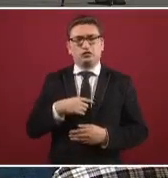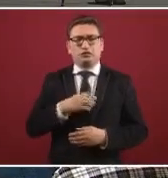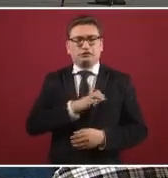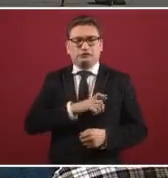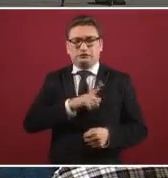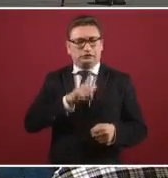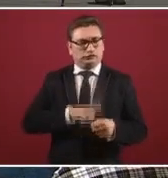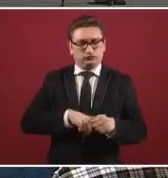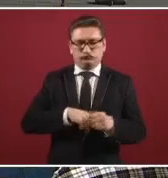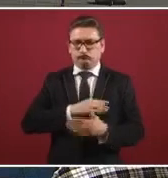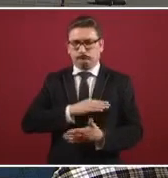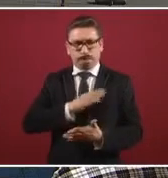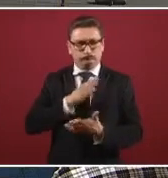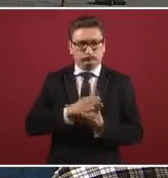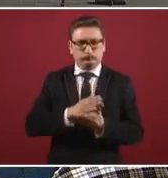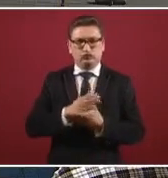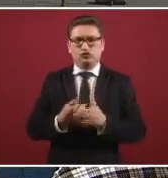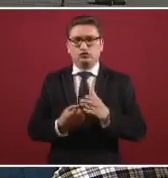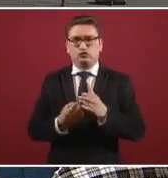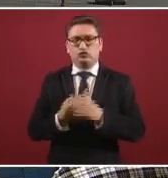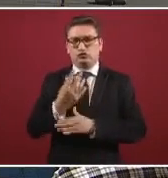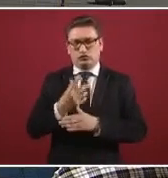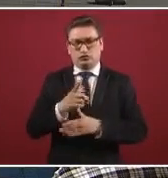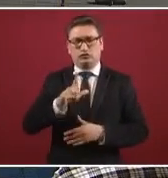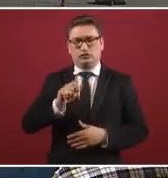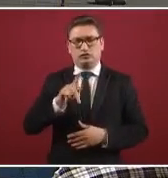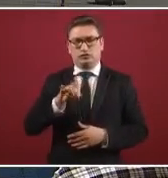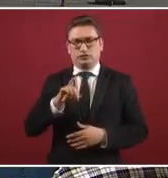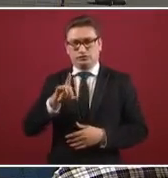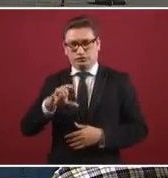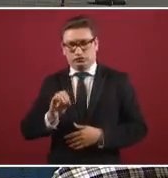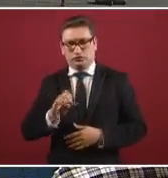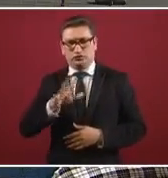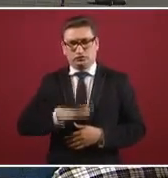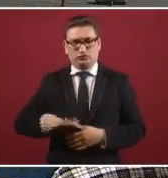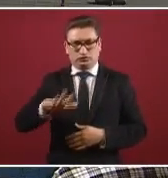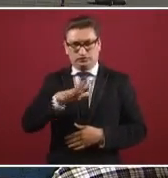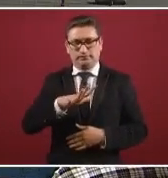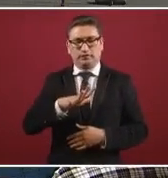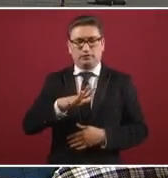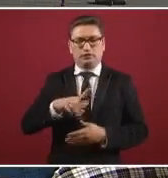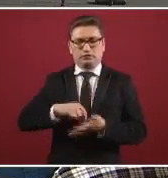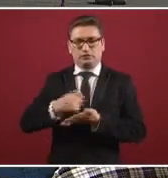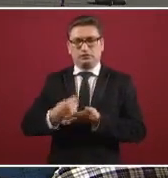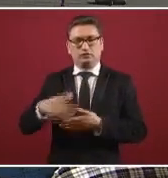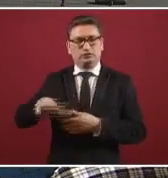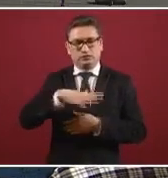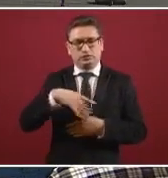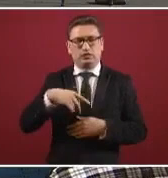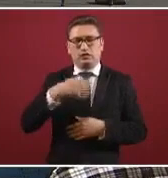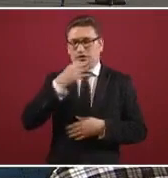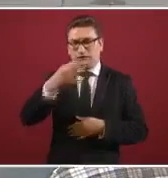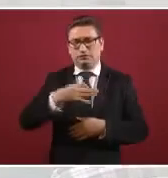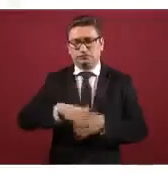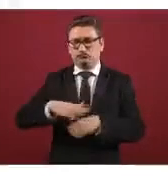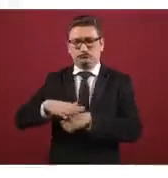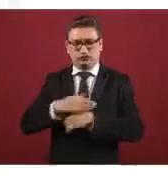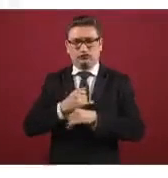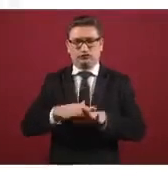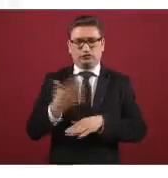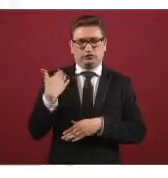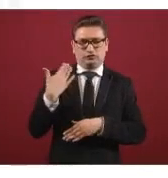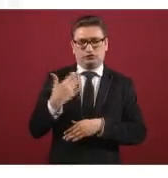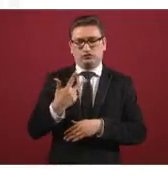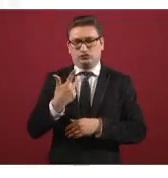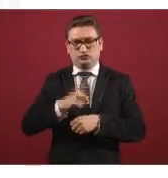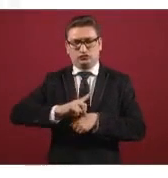especial en Nuevo Laredo, Tamaulipas, que en su momento ya se informó, fue exactamente hace 8 días, con